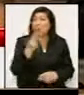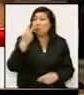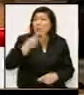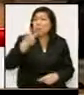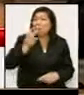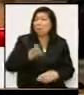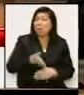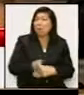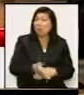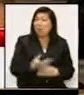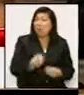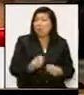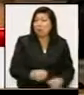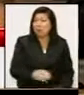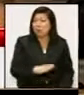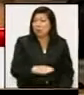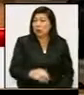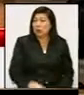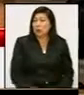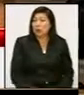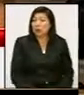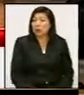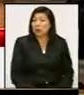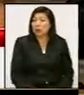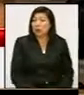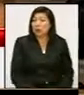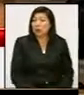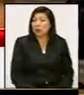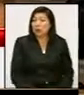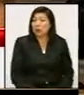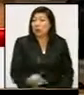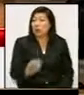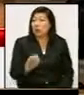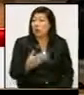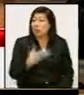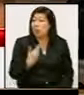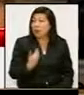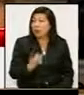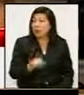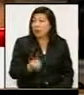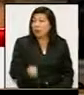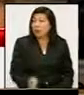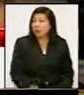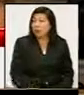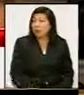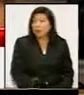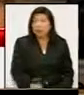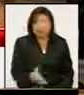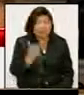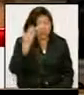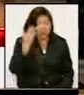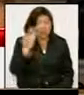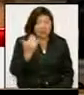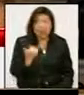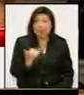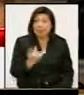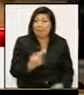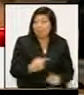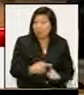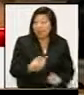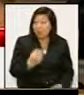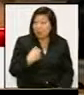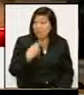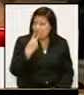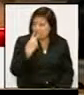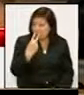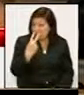ingresar porque estos niños no tenían estos 2 soles. No sé si ustedes tienen conocimiento, pero yo a